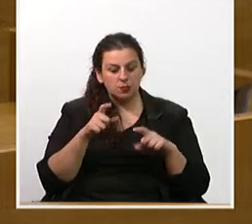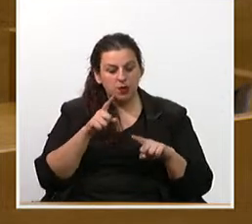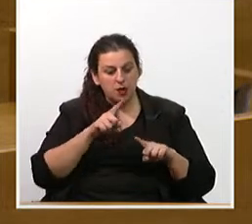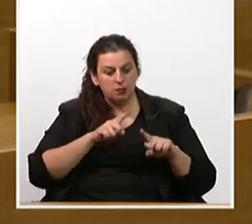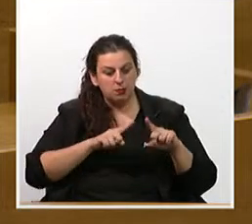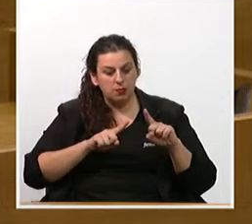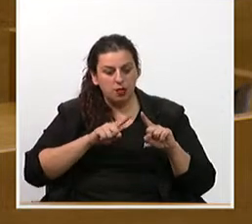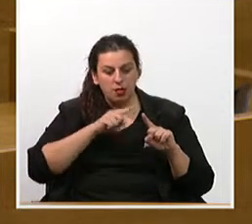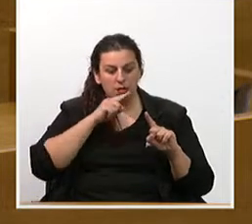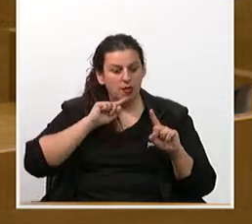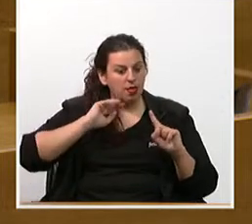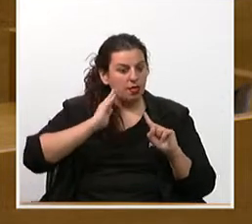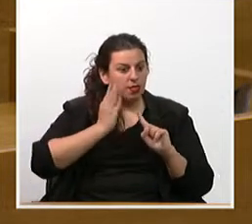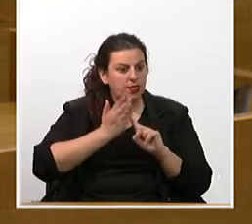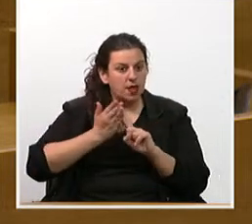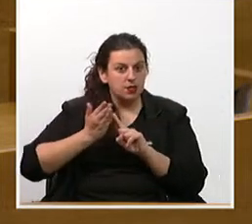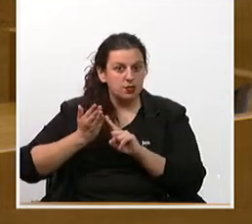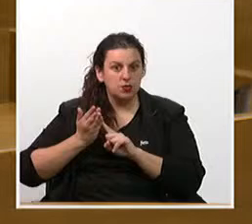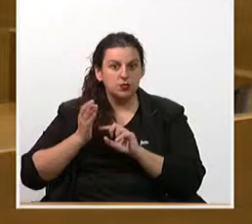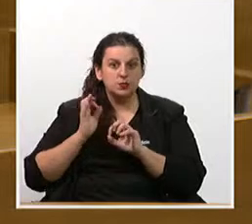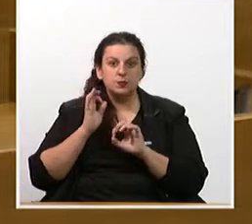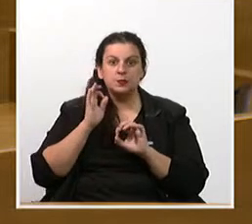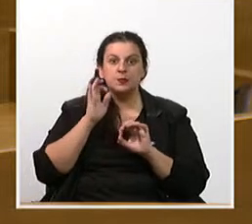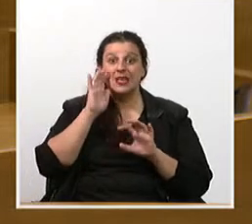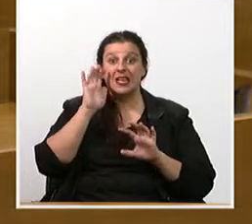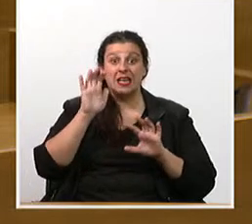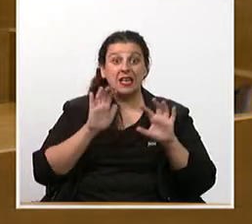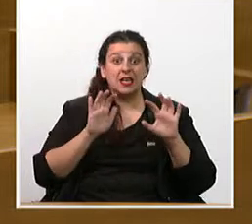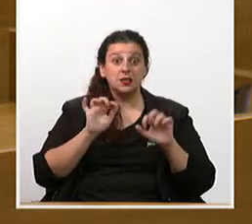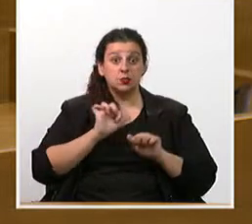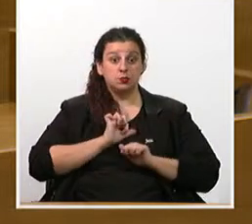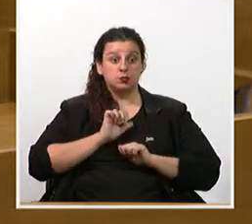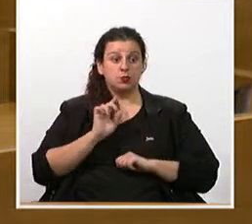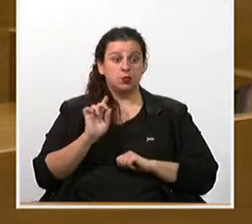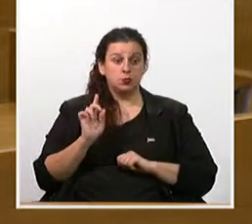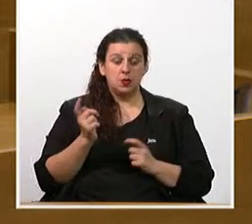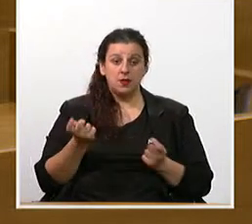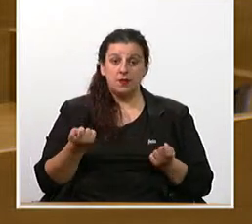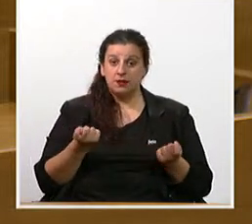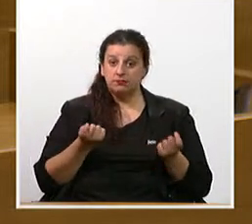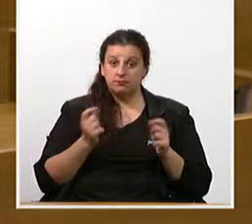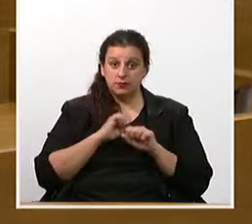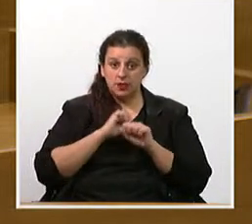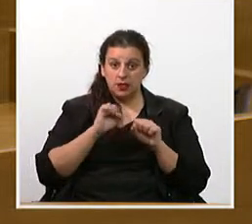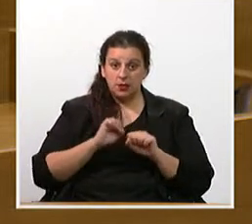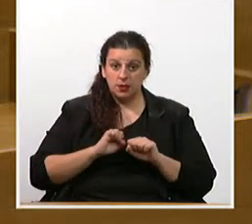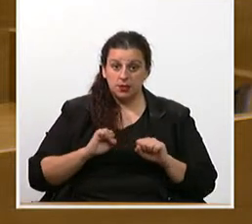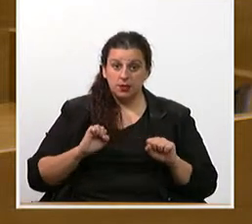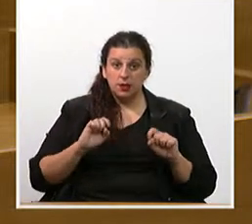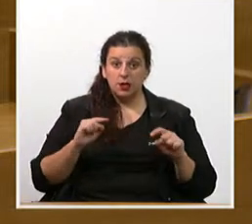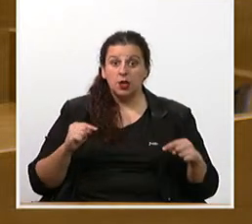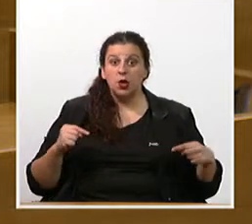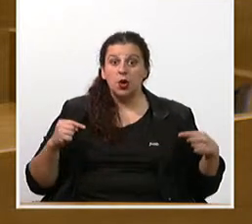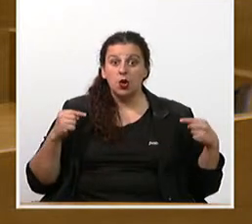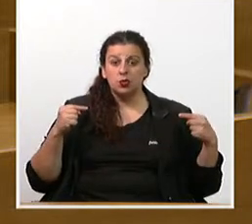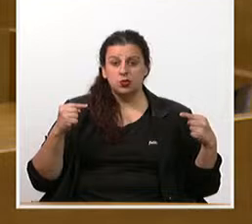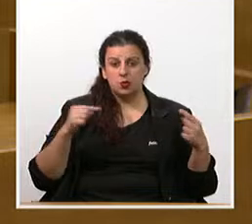causados en las producciones por riesgos imprevisibles no controlables y de consecuencias